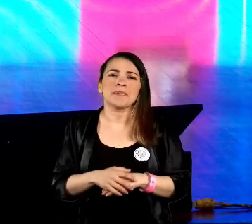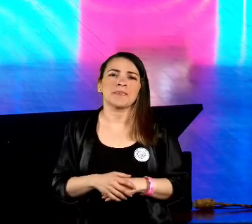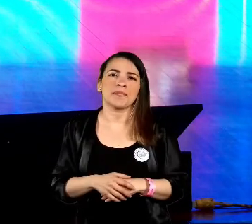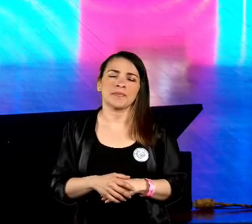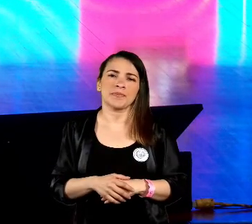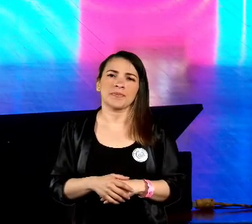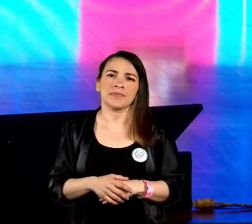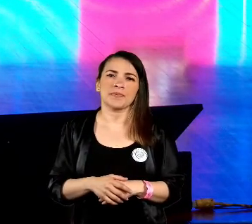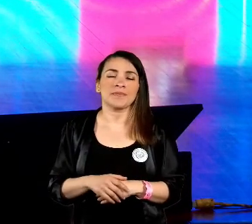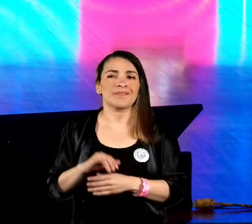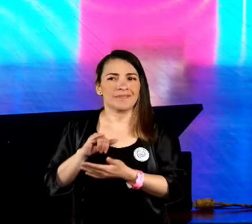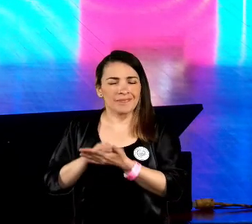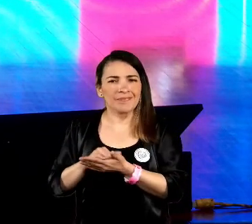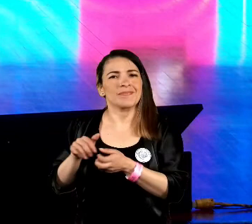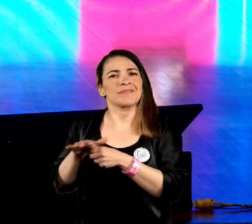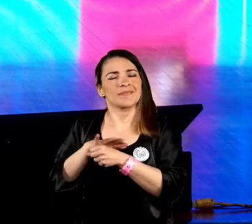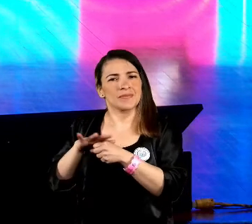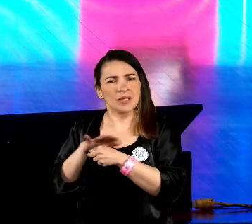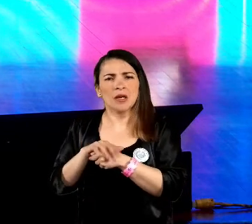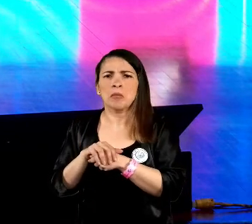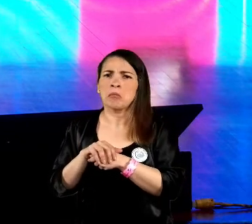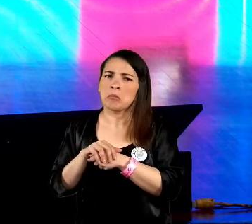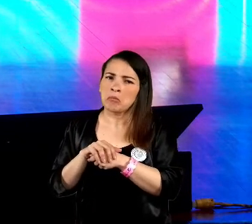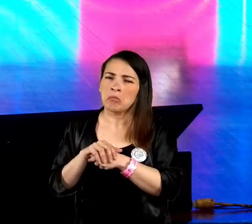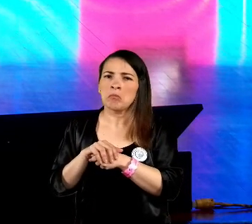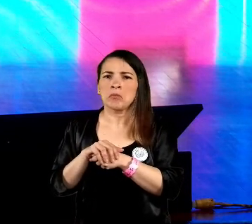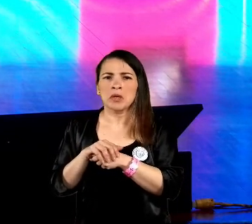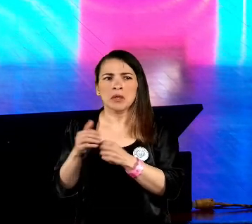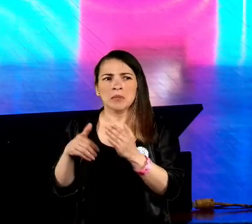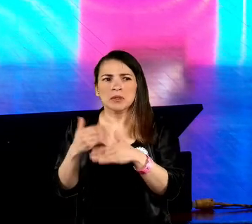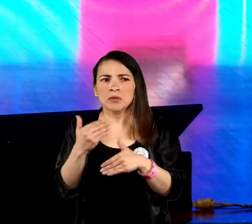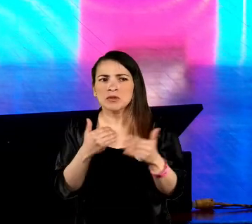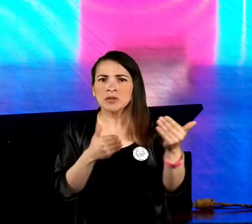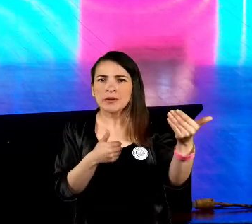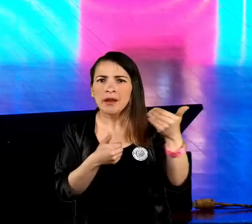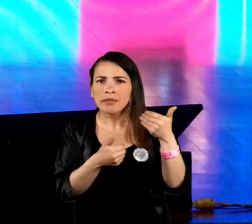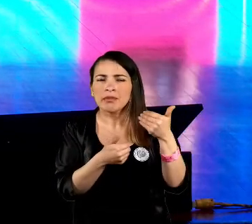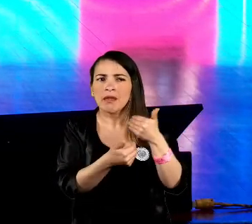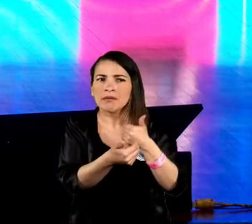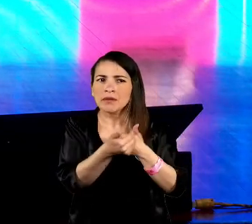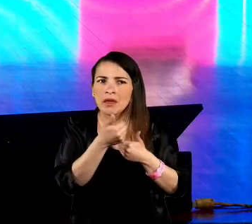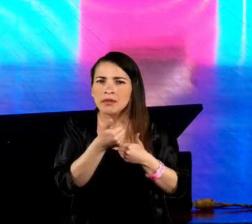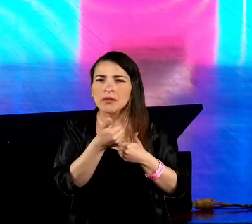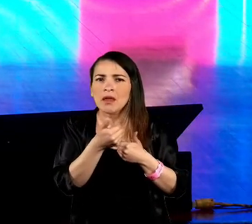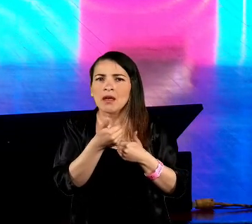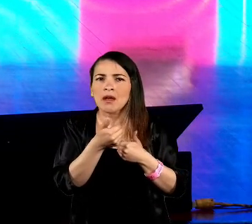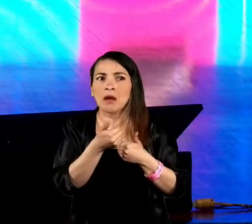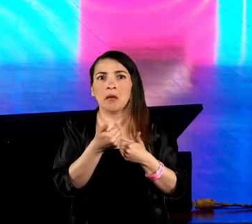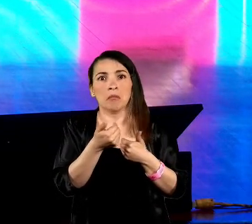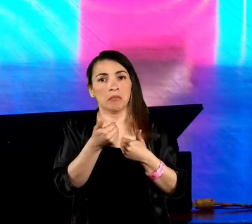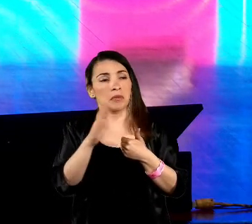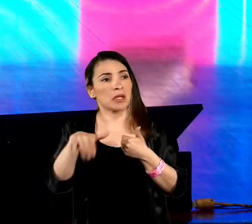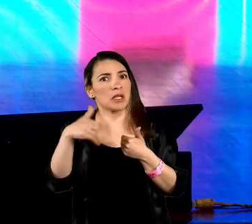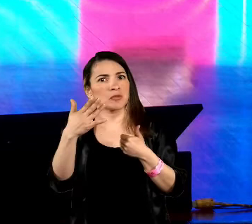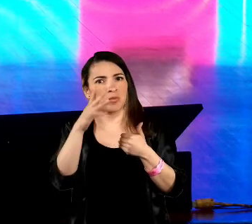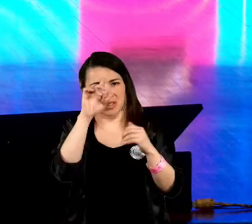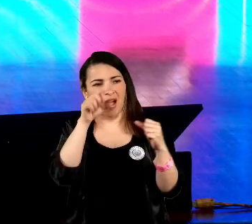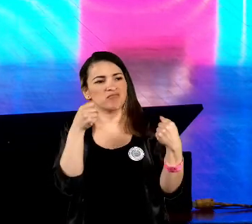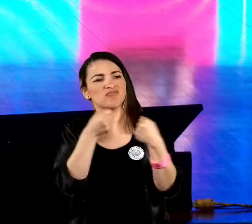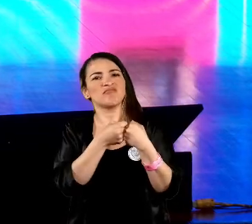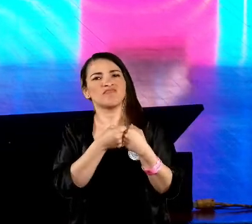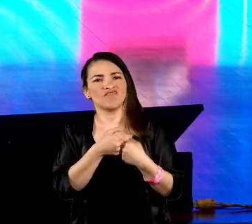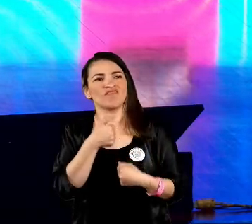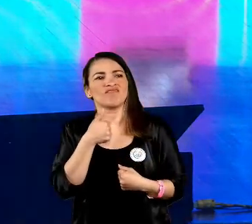Y eso nos empezó a dar uno y otro cliente cliente que después se transformaron en partners nuestros está